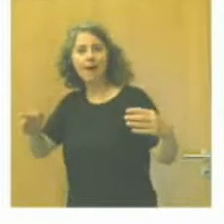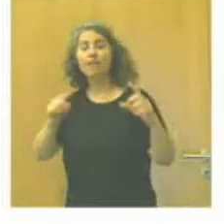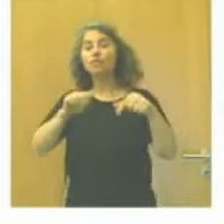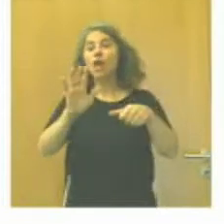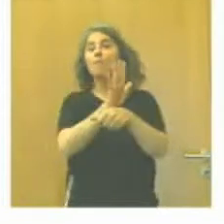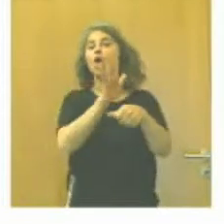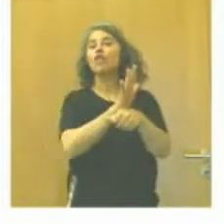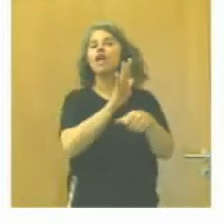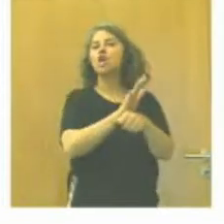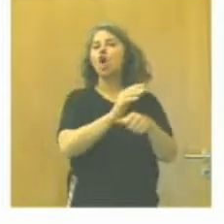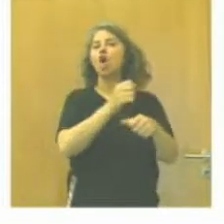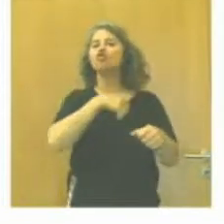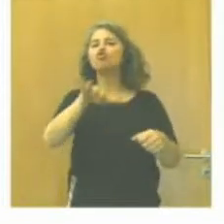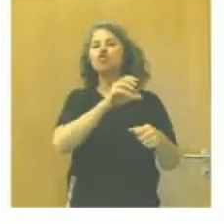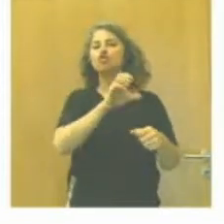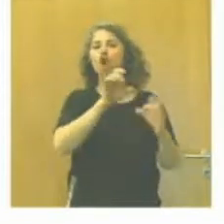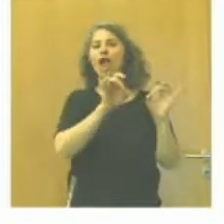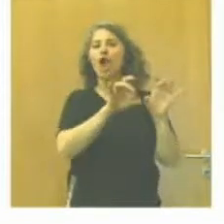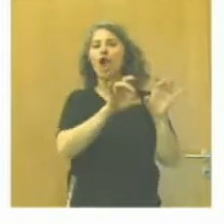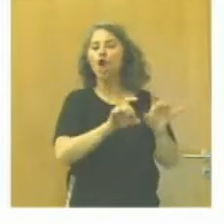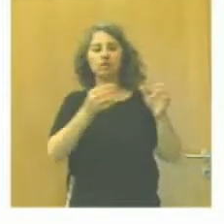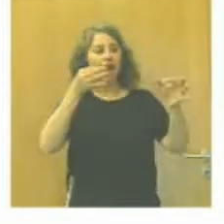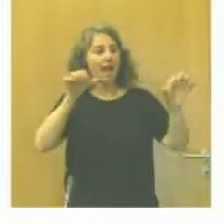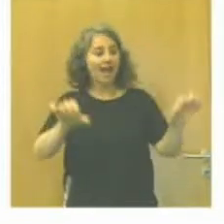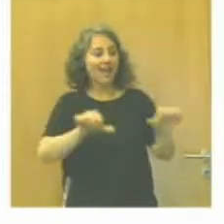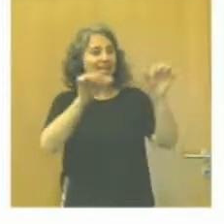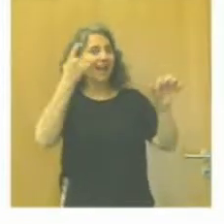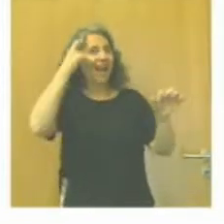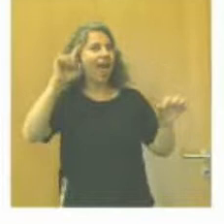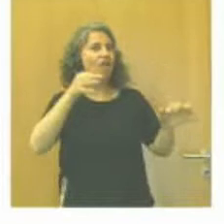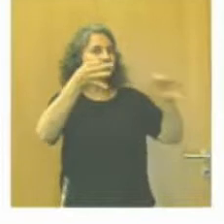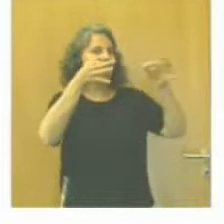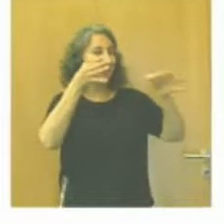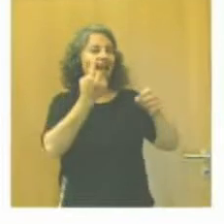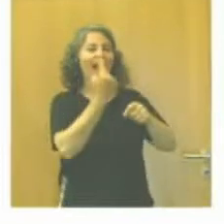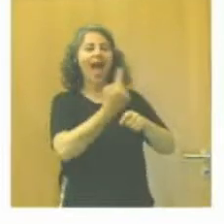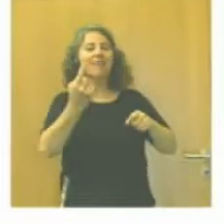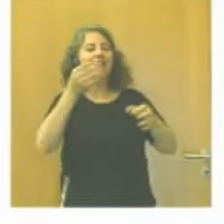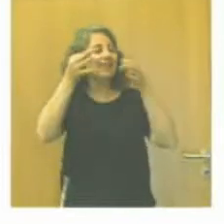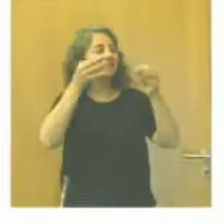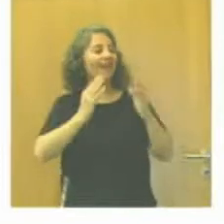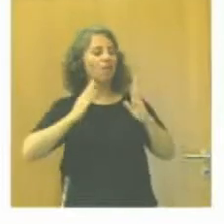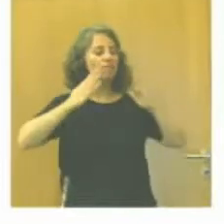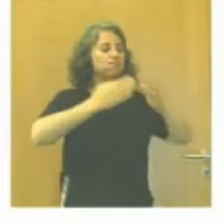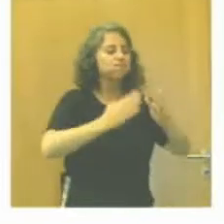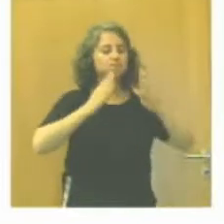modelo socioecológico, se han desarrollado las estrategias y cada uno tiene el enfoque a cada uno